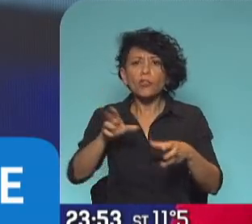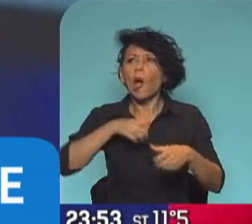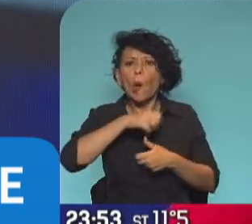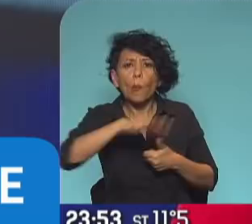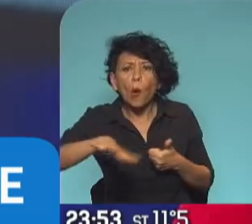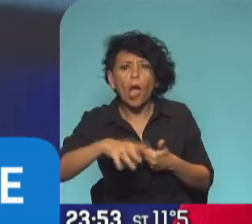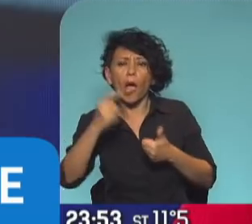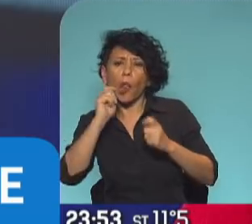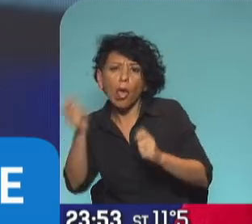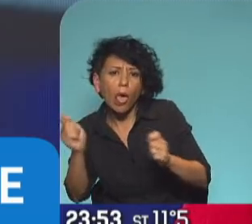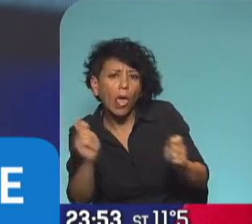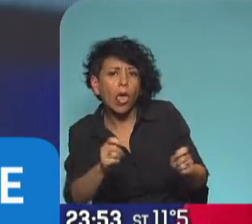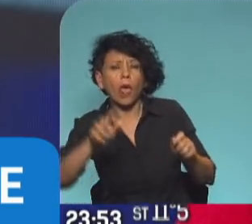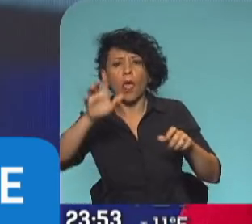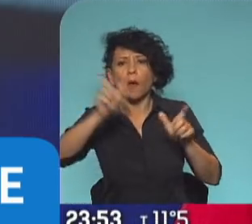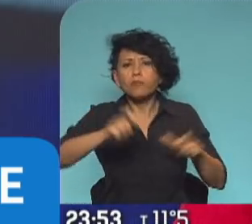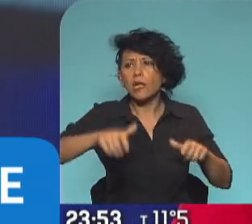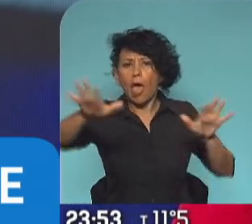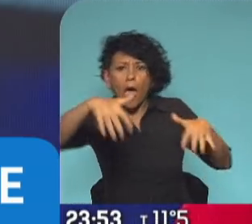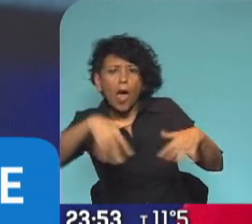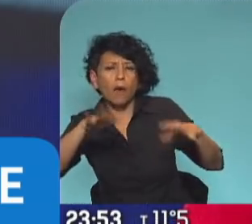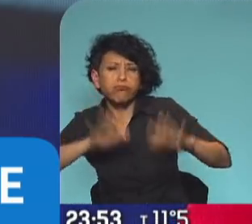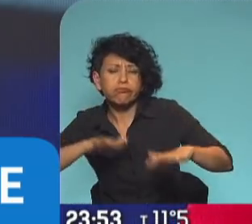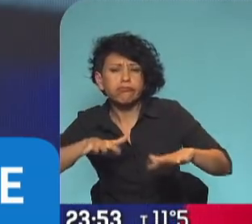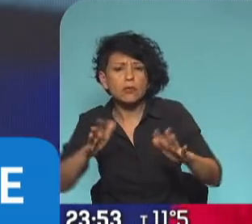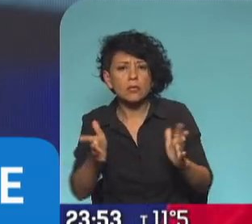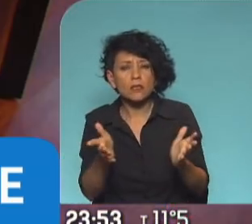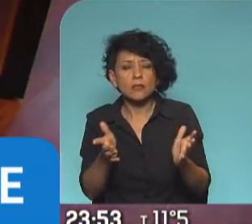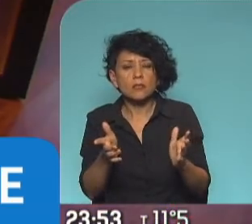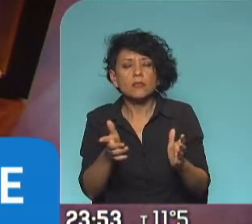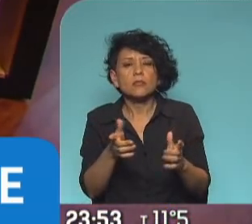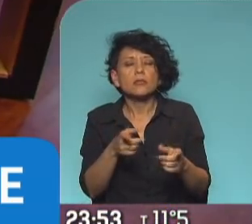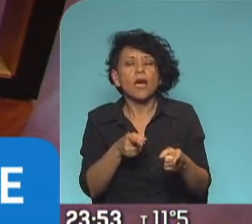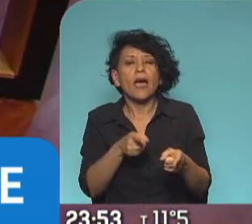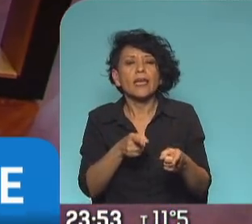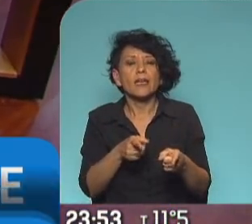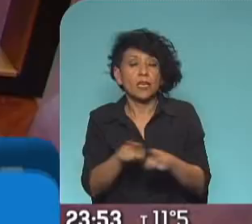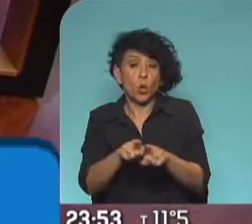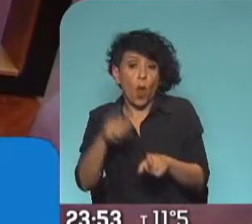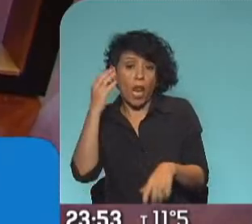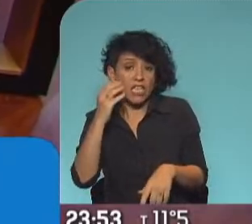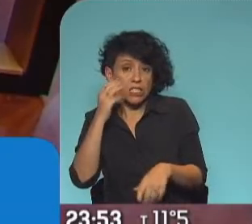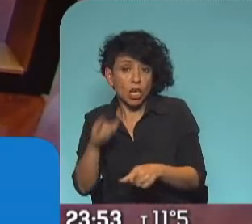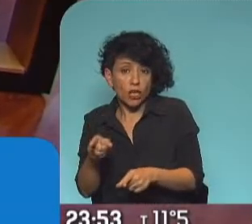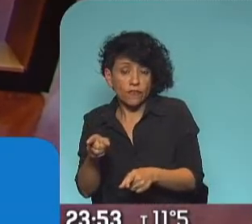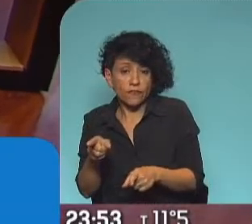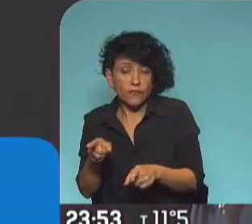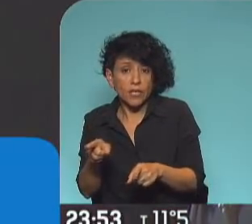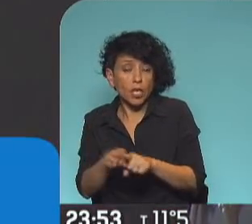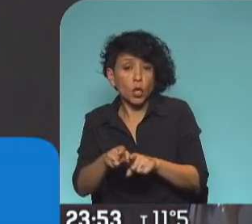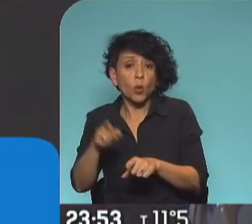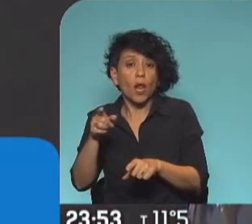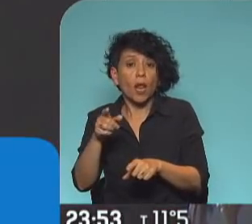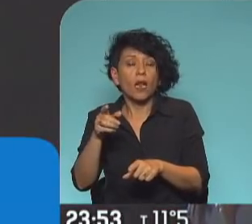al aire y luz, ¿no? Entonces me parece que ahí como... Claro, como Kicillof ir a lo clásico. copia a Vidal